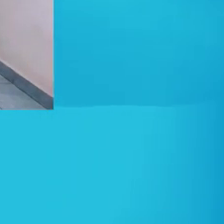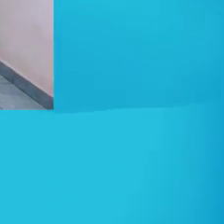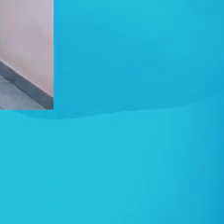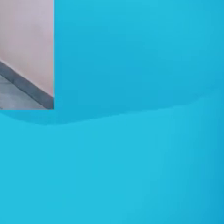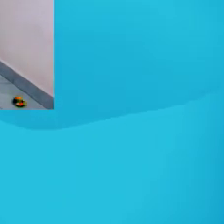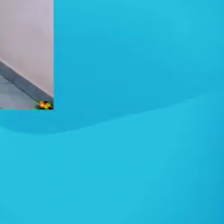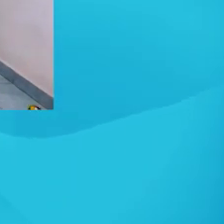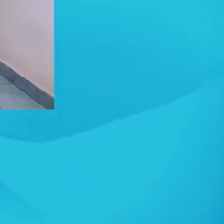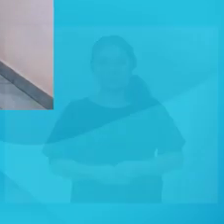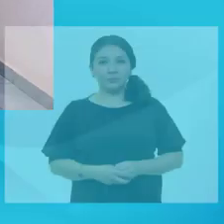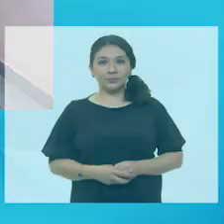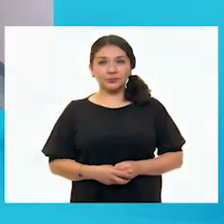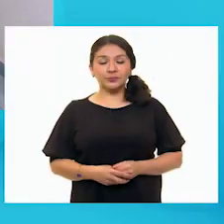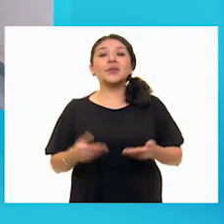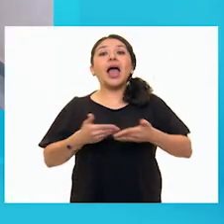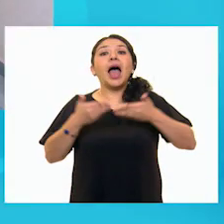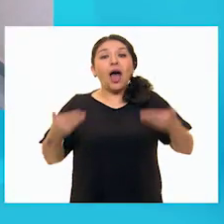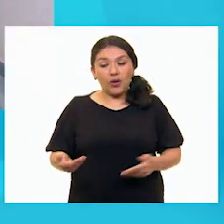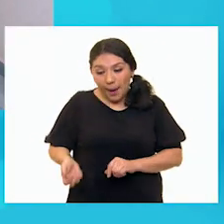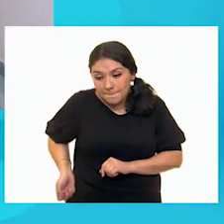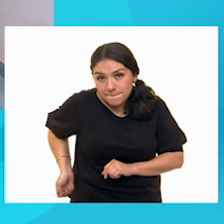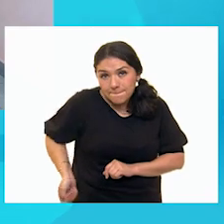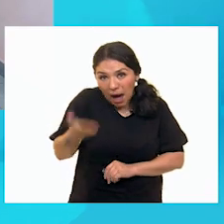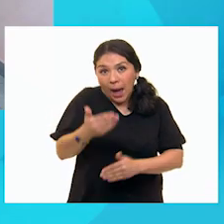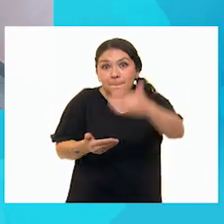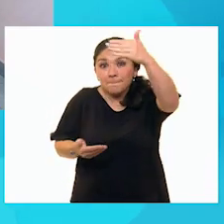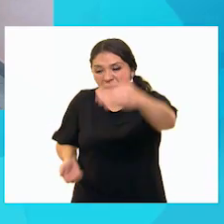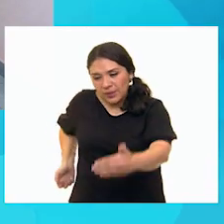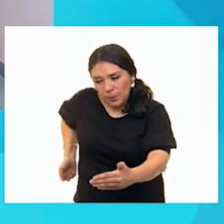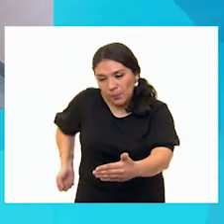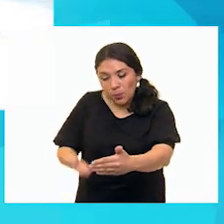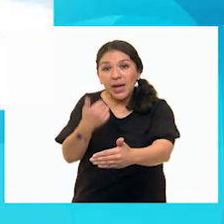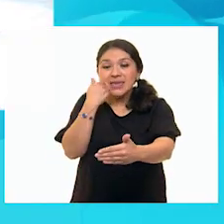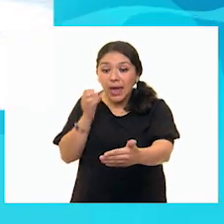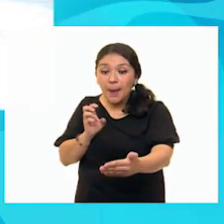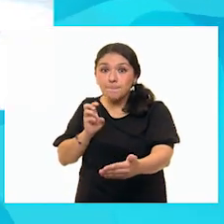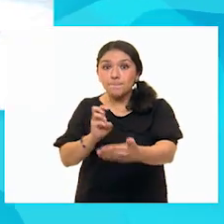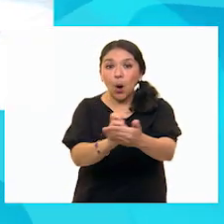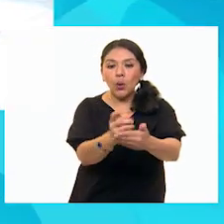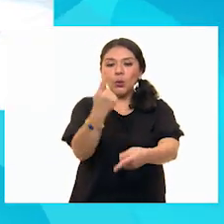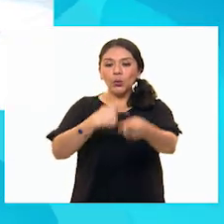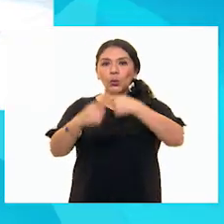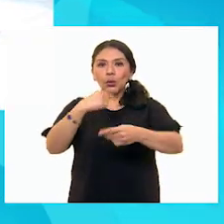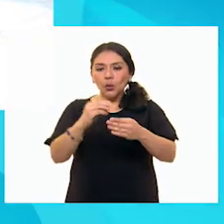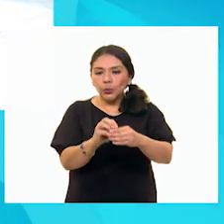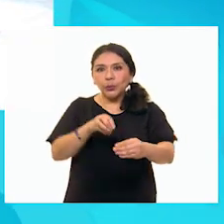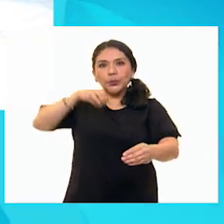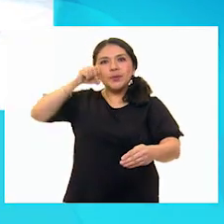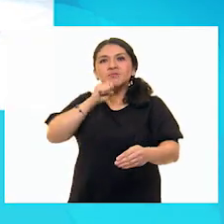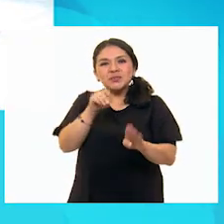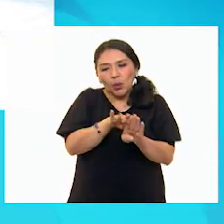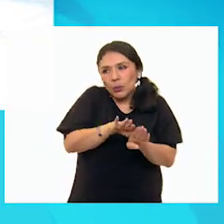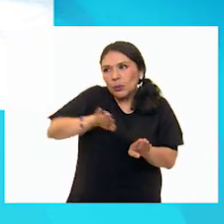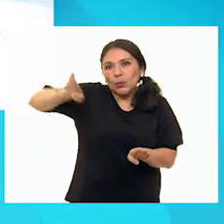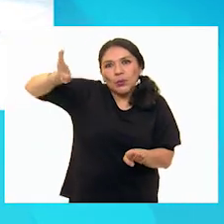Ahora lanzaremos nuestra pelota a la pared, e intentamos que al rebotar, suba por nuestra rampa de cartón.